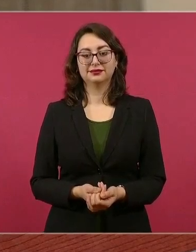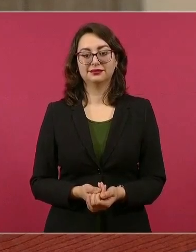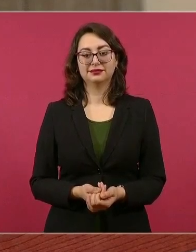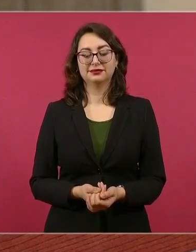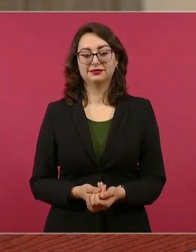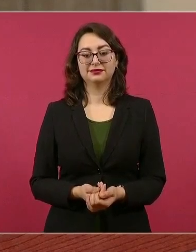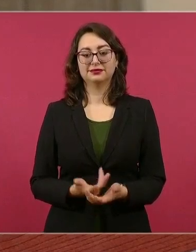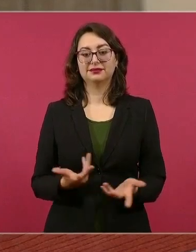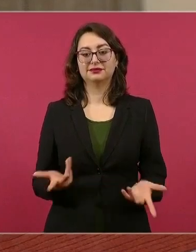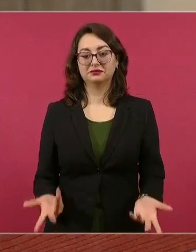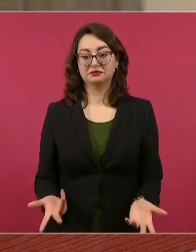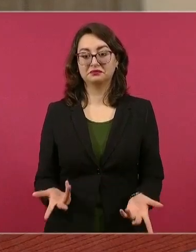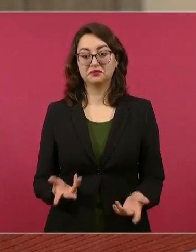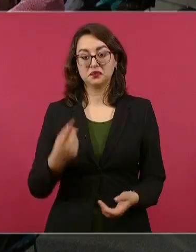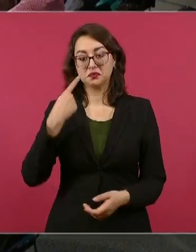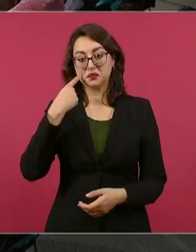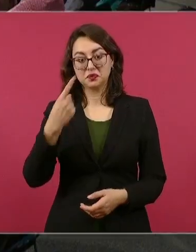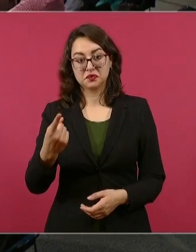El INE funciona.